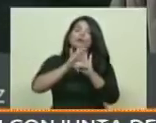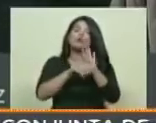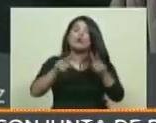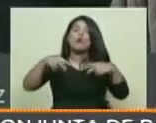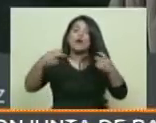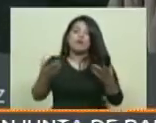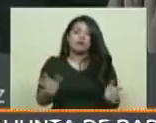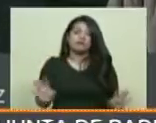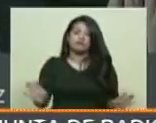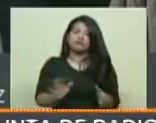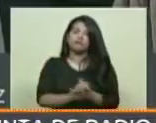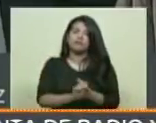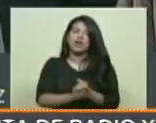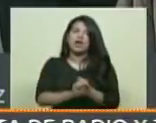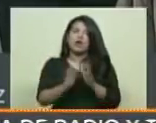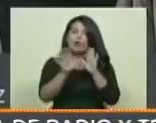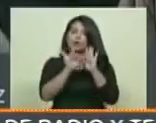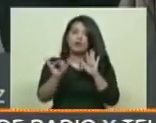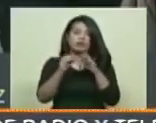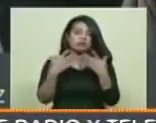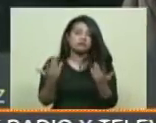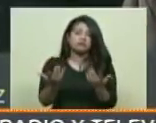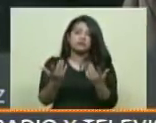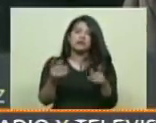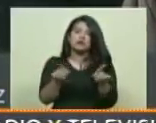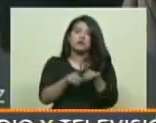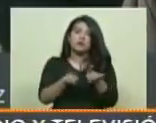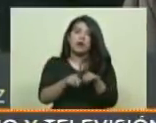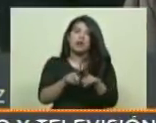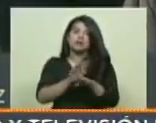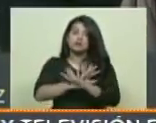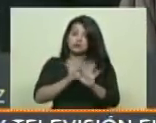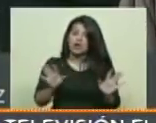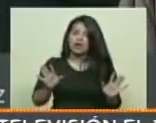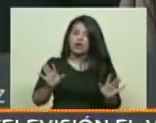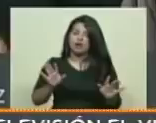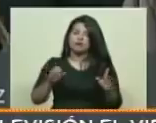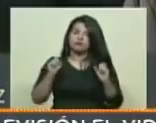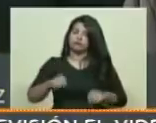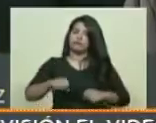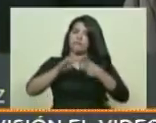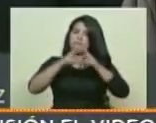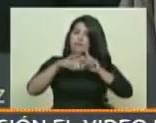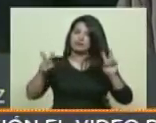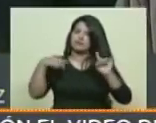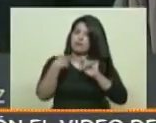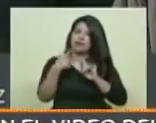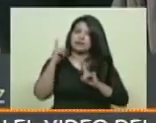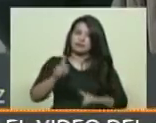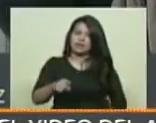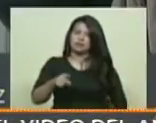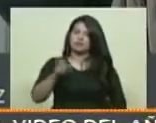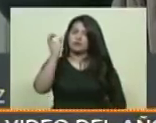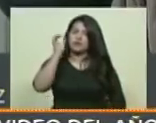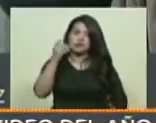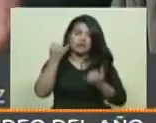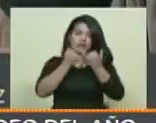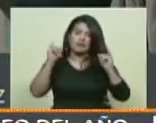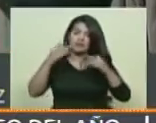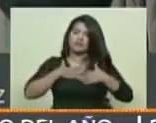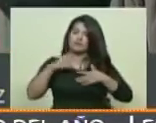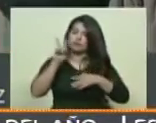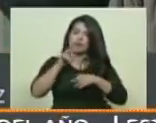la Asamblea Nacional Constituyente justamente ha preservado, consolidado la paz y preservado la soberanía de Venezuela. Eso